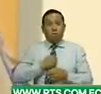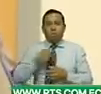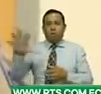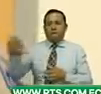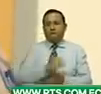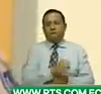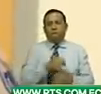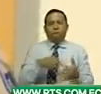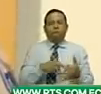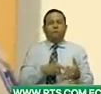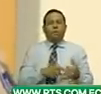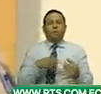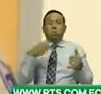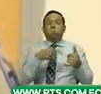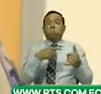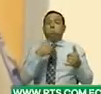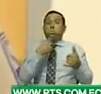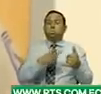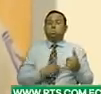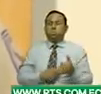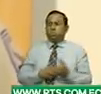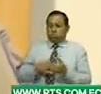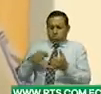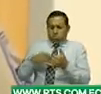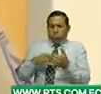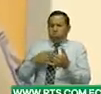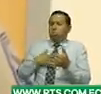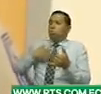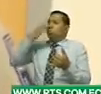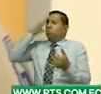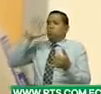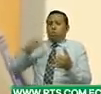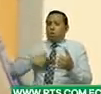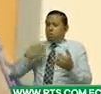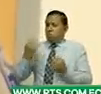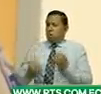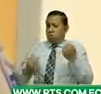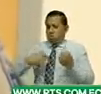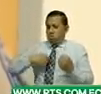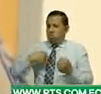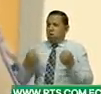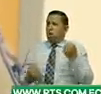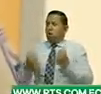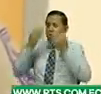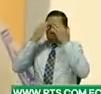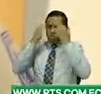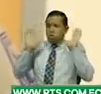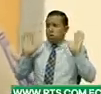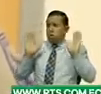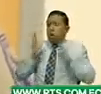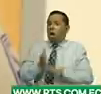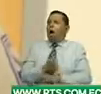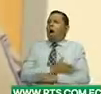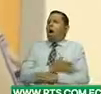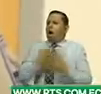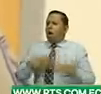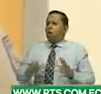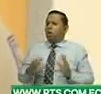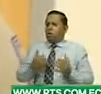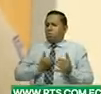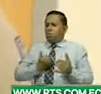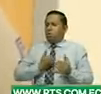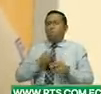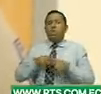que él no desconocía del móvil, de cómo ha llegado en su vehículo, ya que minutos antes él ha hecho